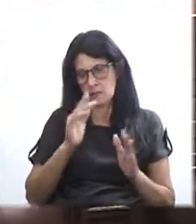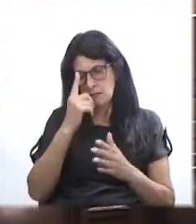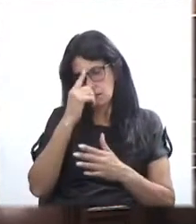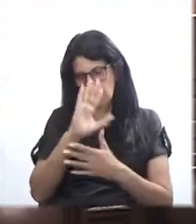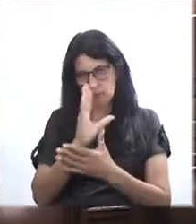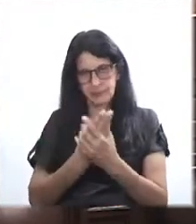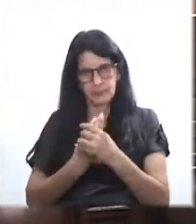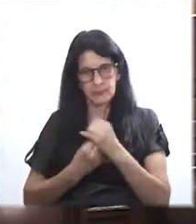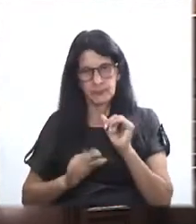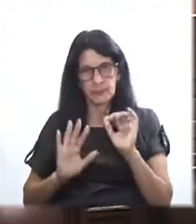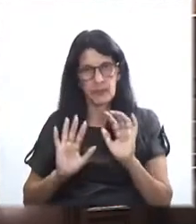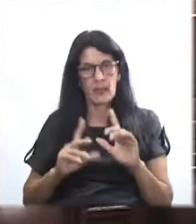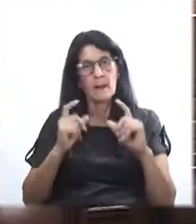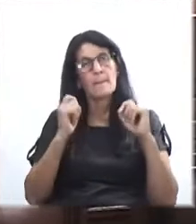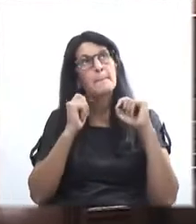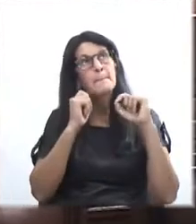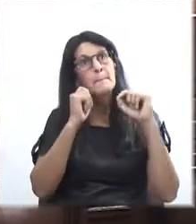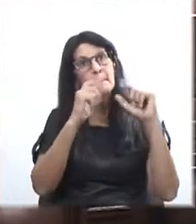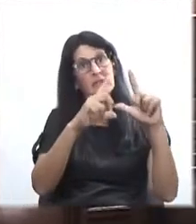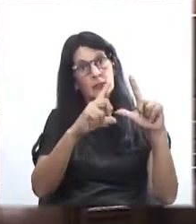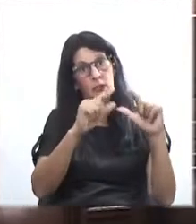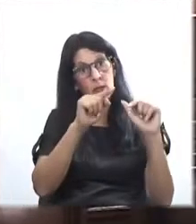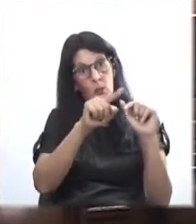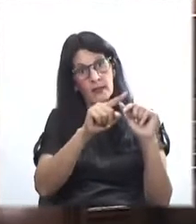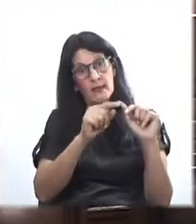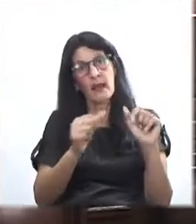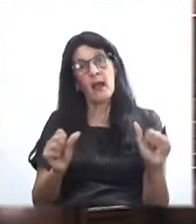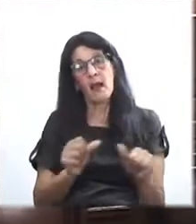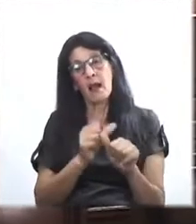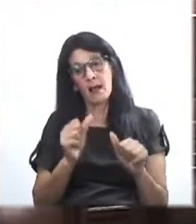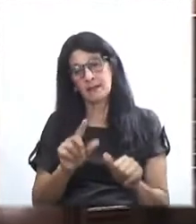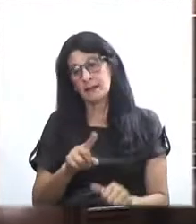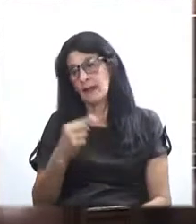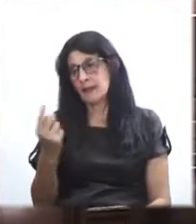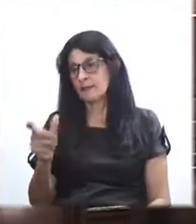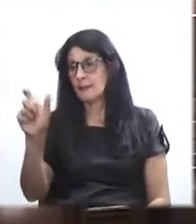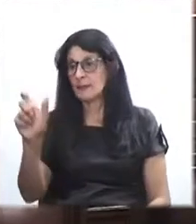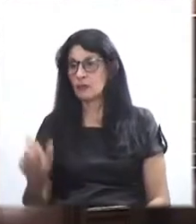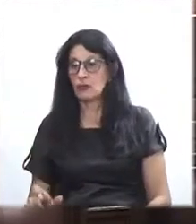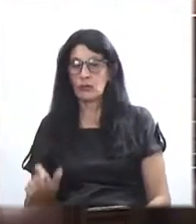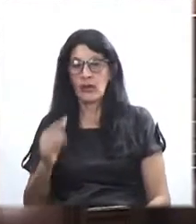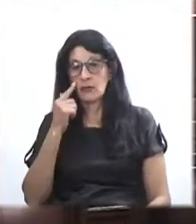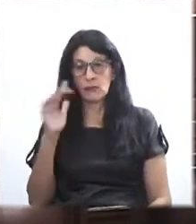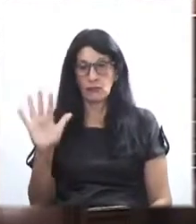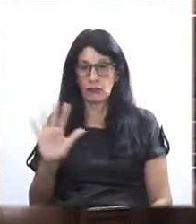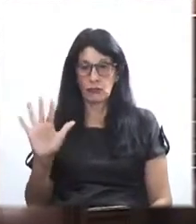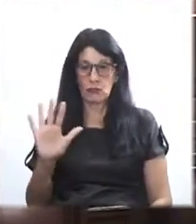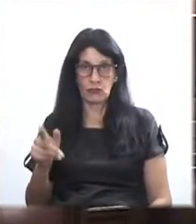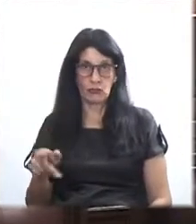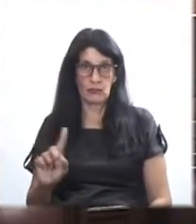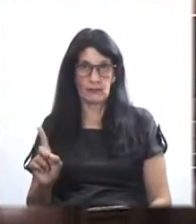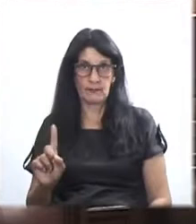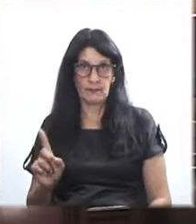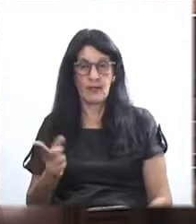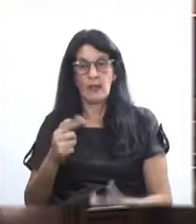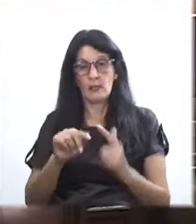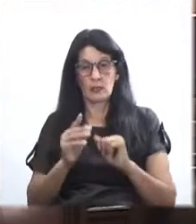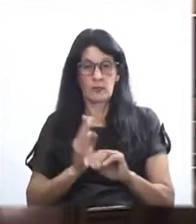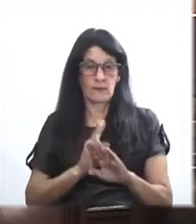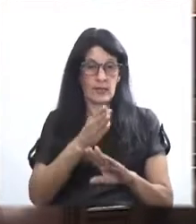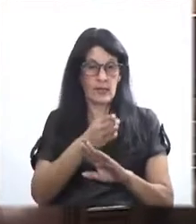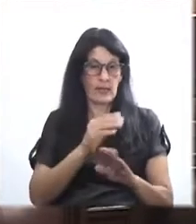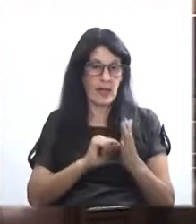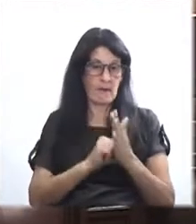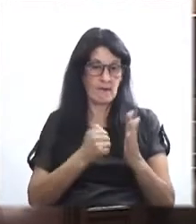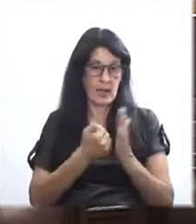Entonces, la personería jurídica hace a esa persona visible. Entonces va a ir al banco, va a ir a